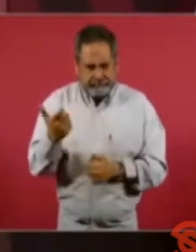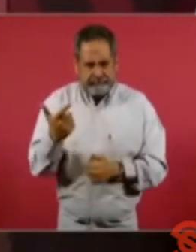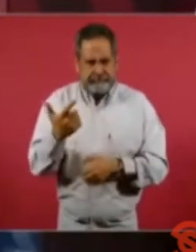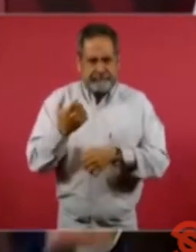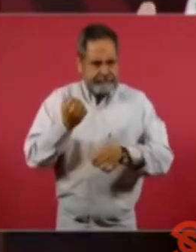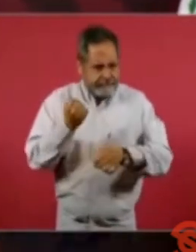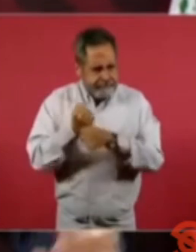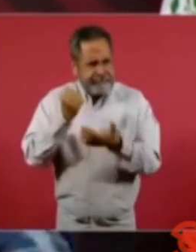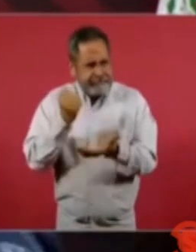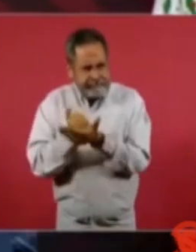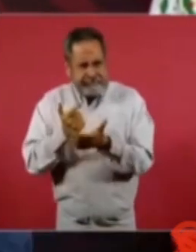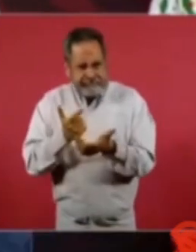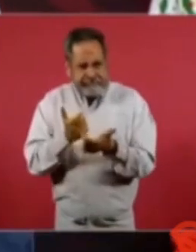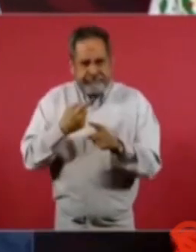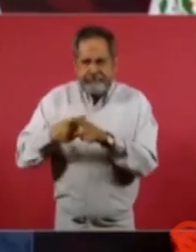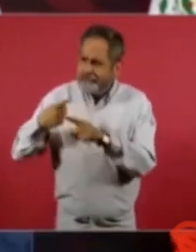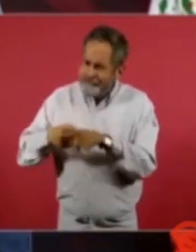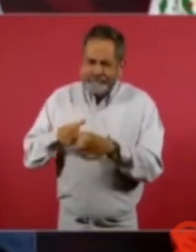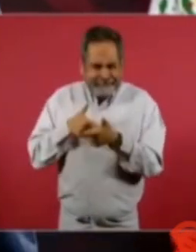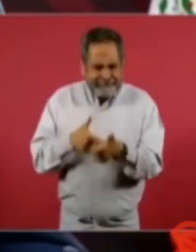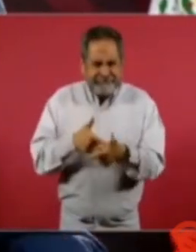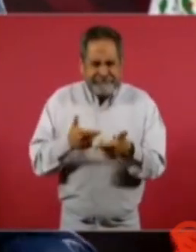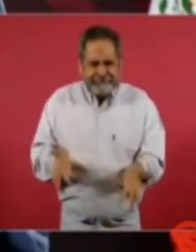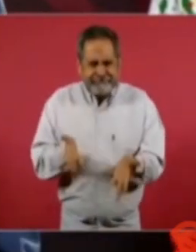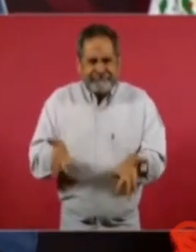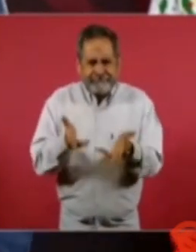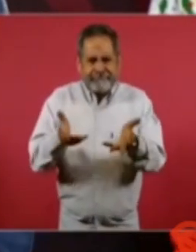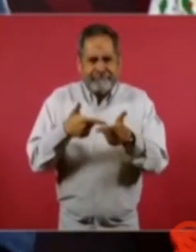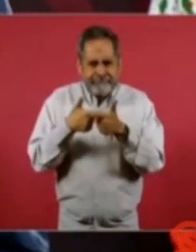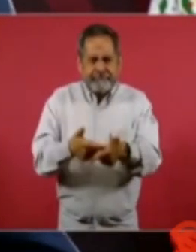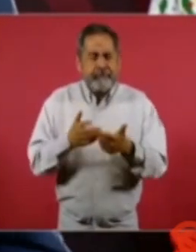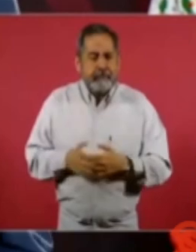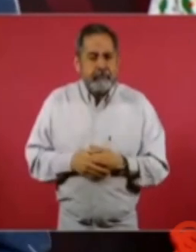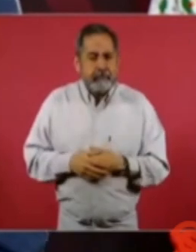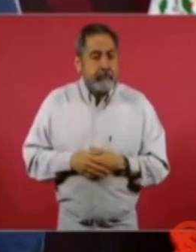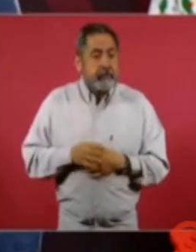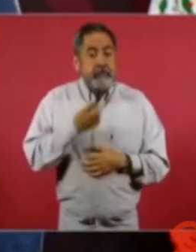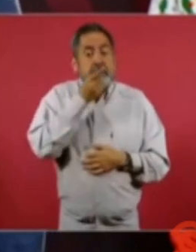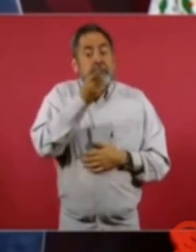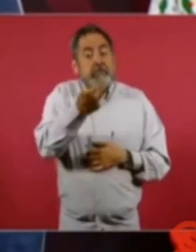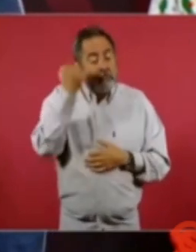que estaban haciendo era de que los maestros,